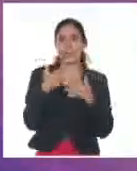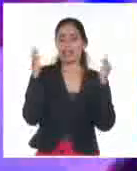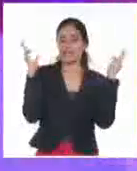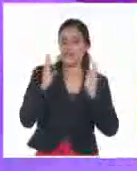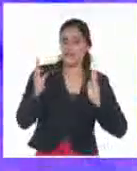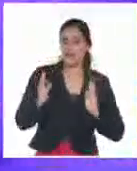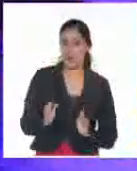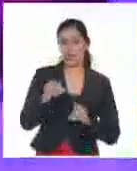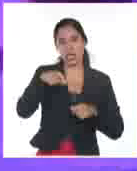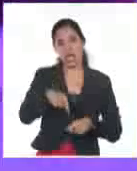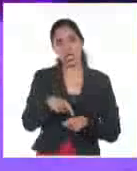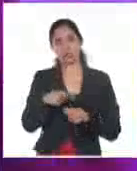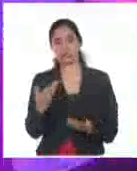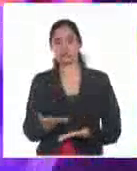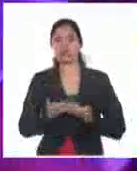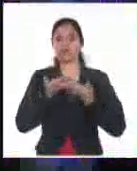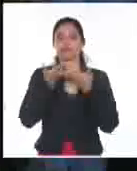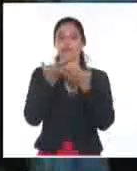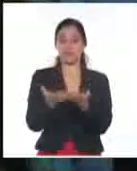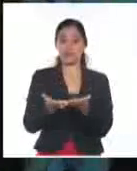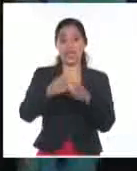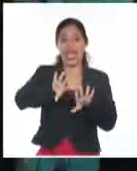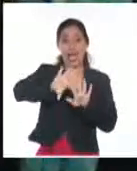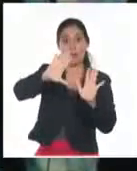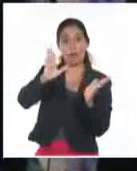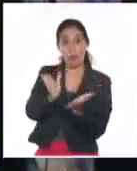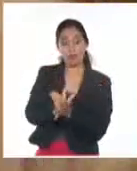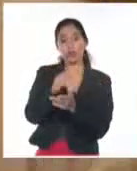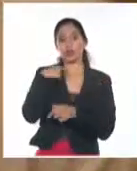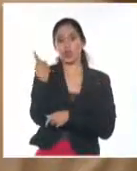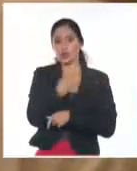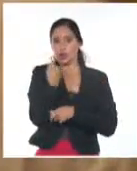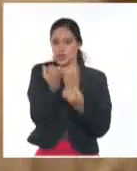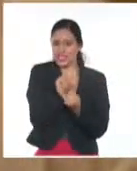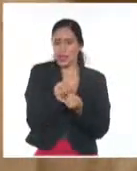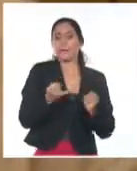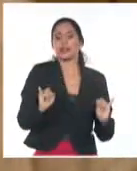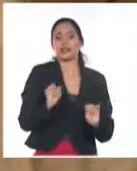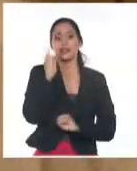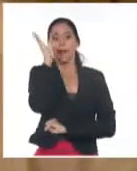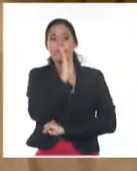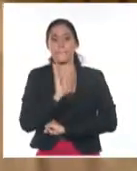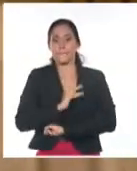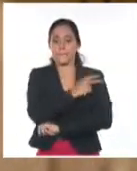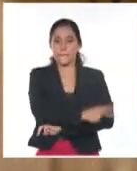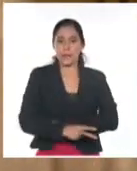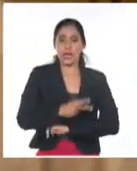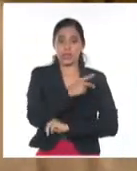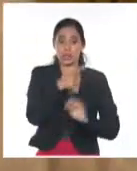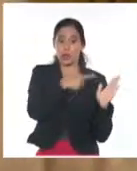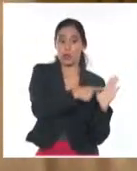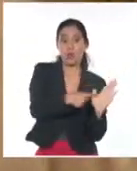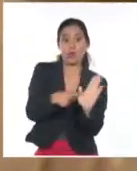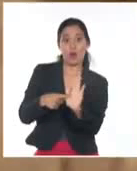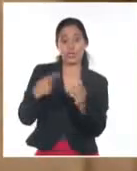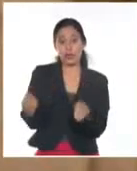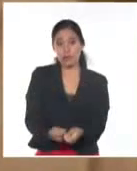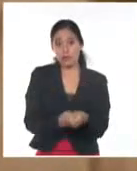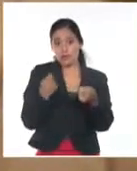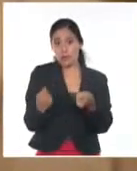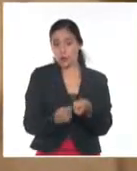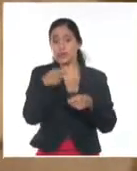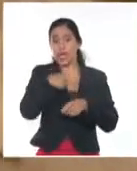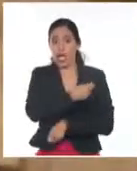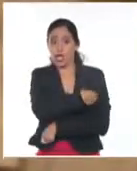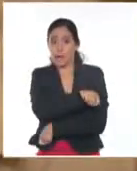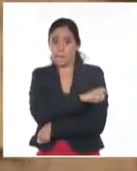al mundo, y nosotros también, que concluimos la independencia de Brasil en Bahía y muestra la fuerza del pueblo en la garantía de sus